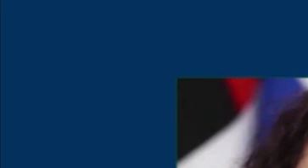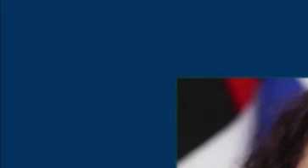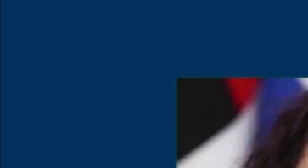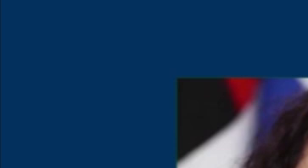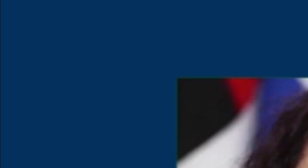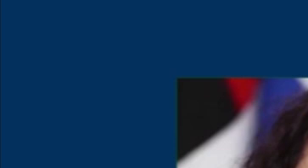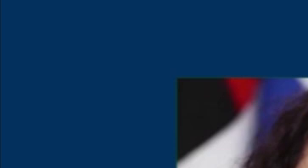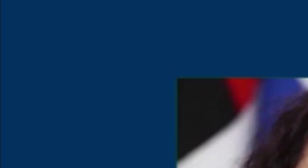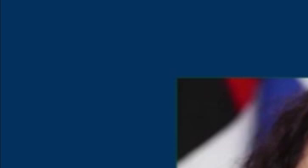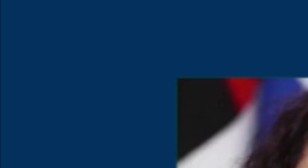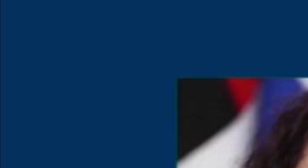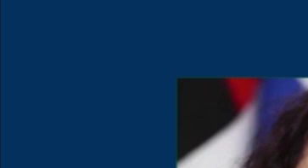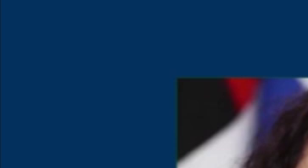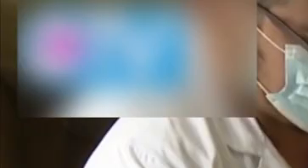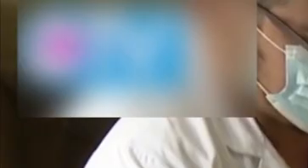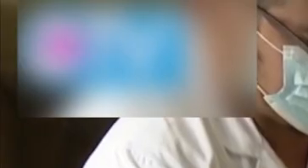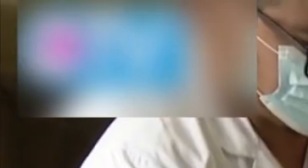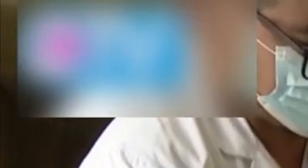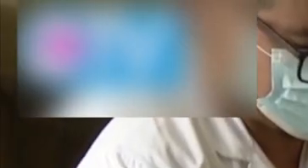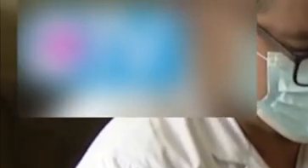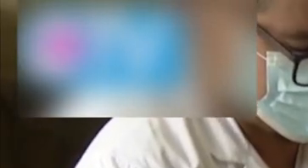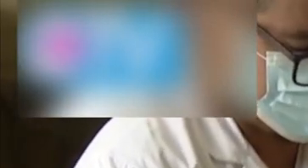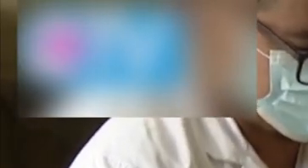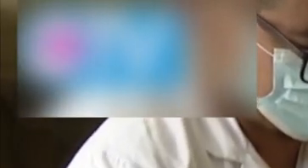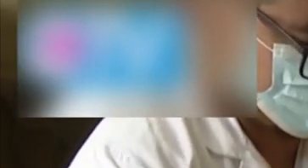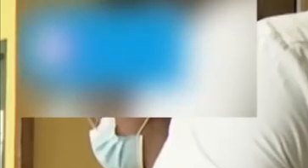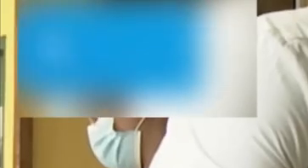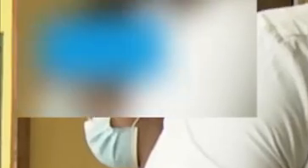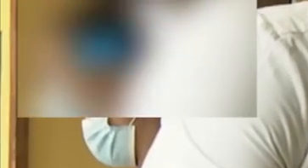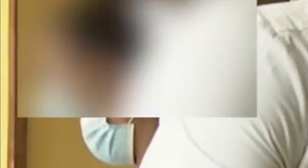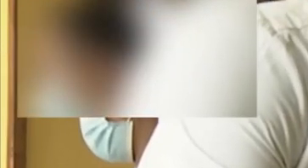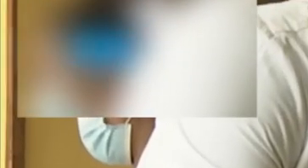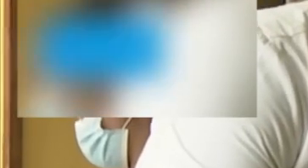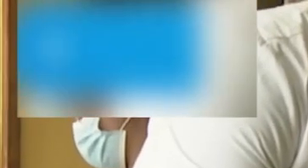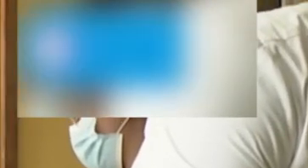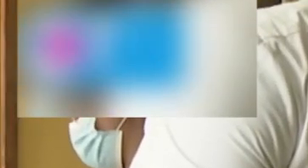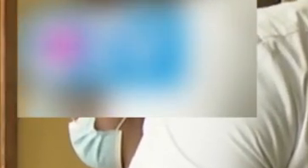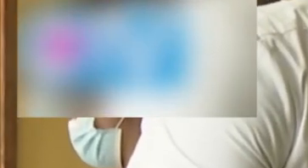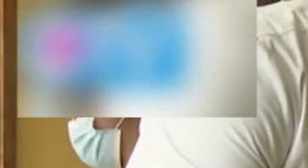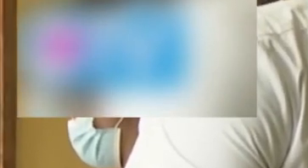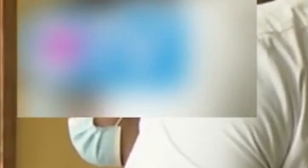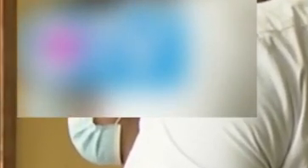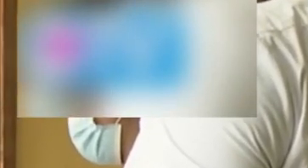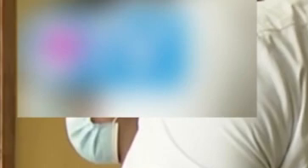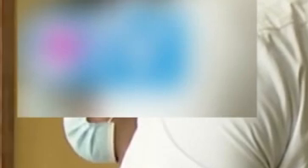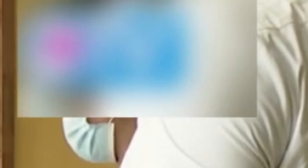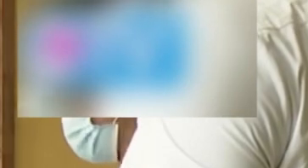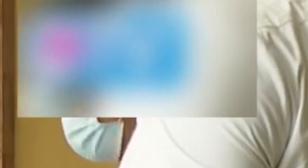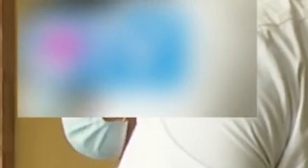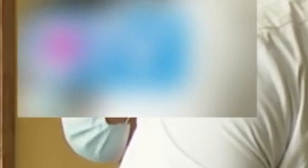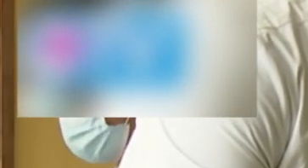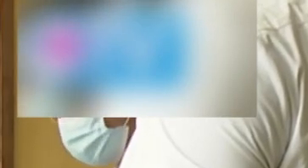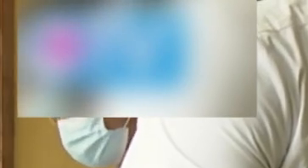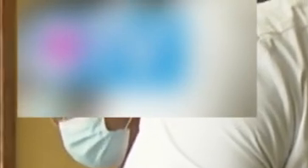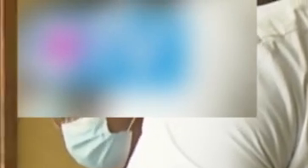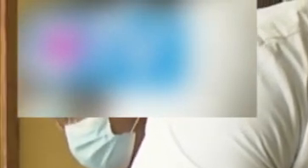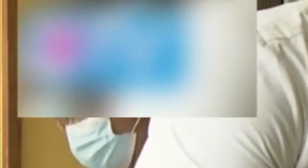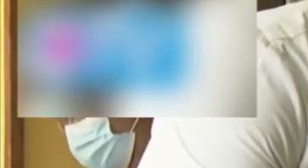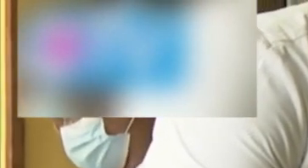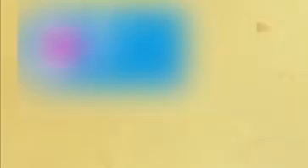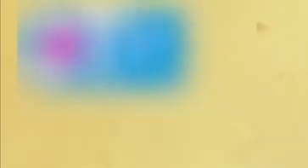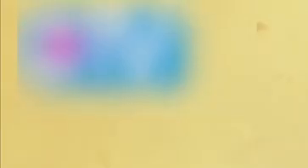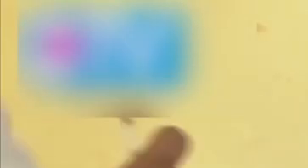en la mañana del jueves 30, mañana 30. Luego en Las Minas, en Ciuna,